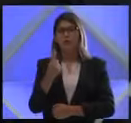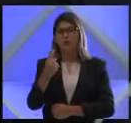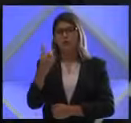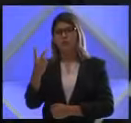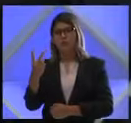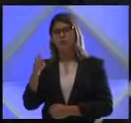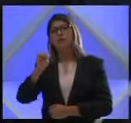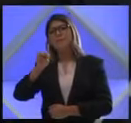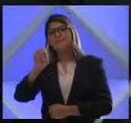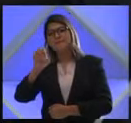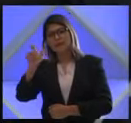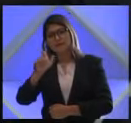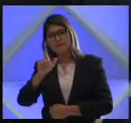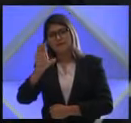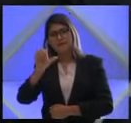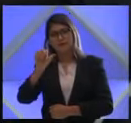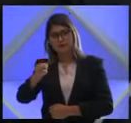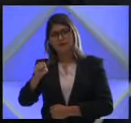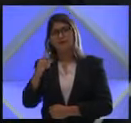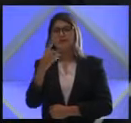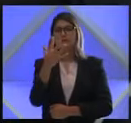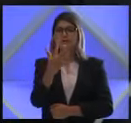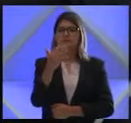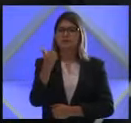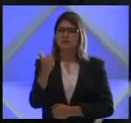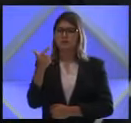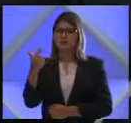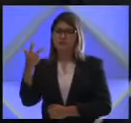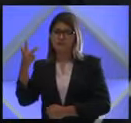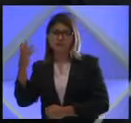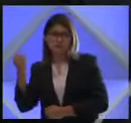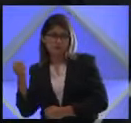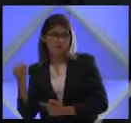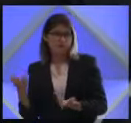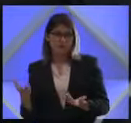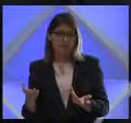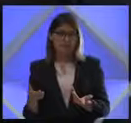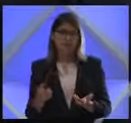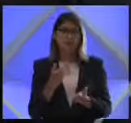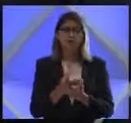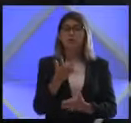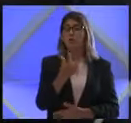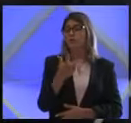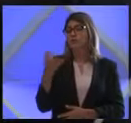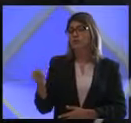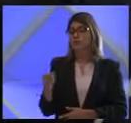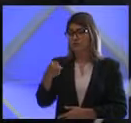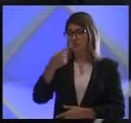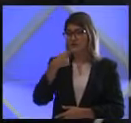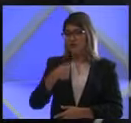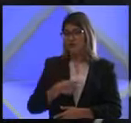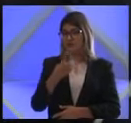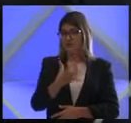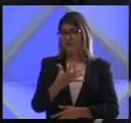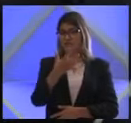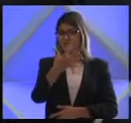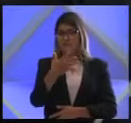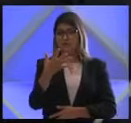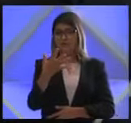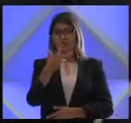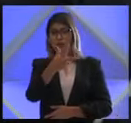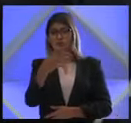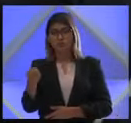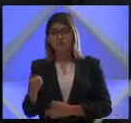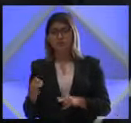6 7 8 y 9 o sea no solo es 89 como usted lo mencionaba sino desde antes